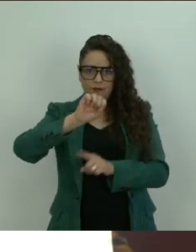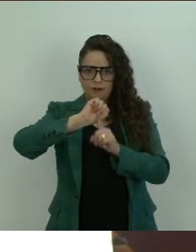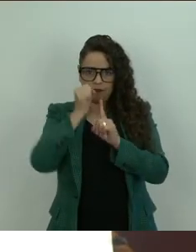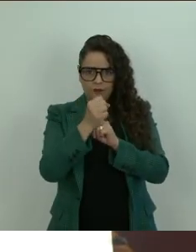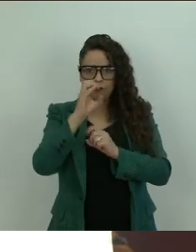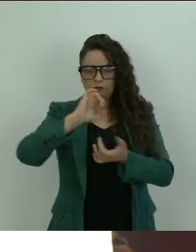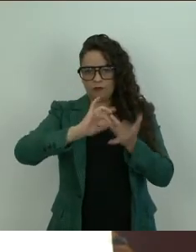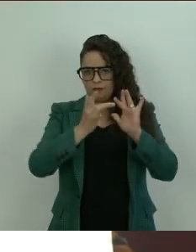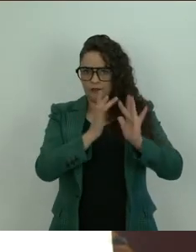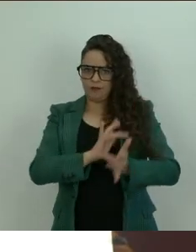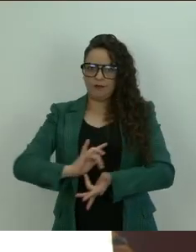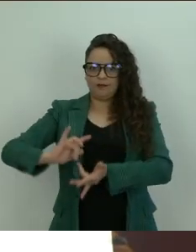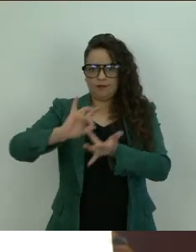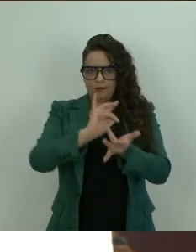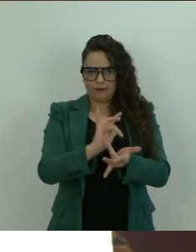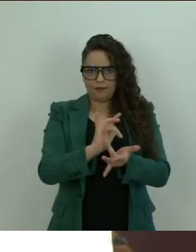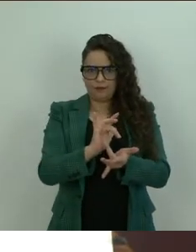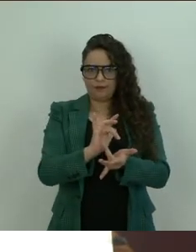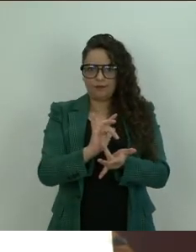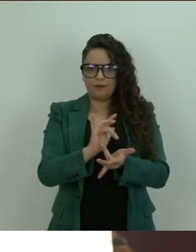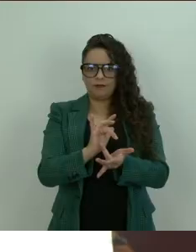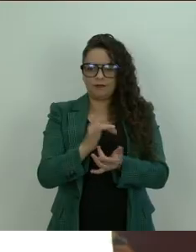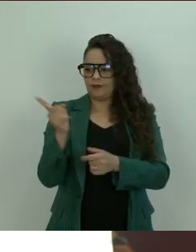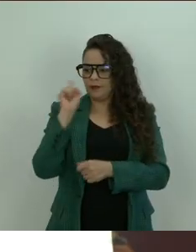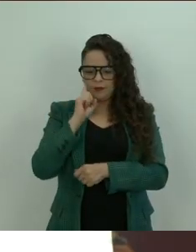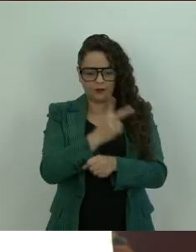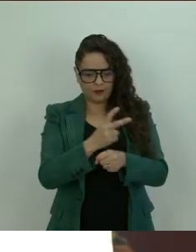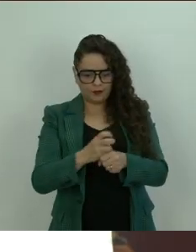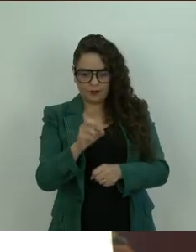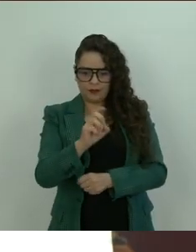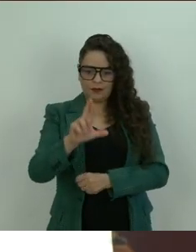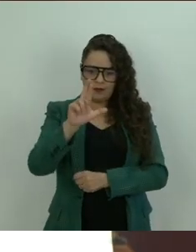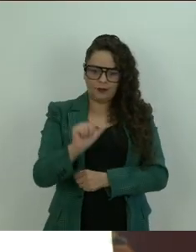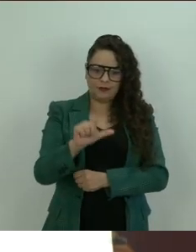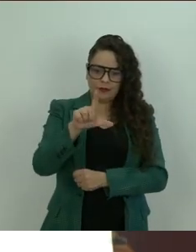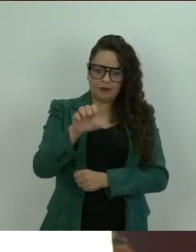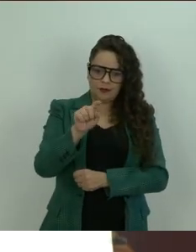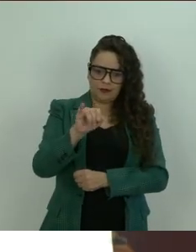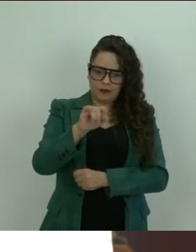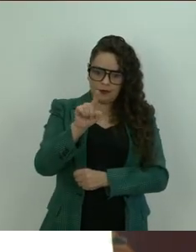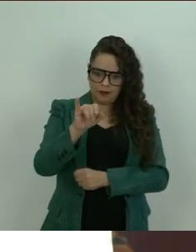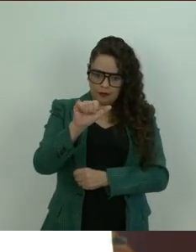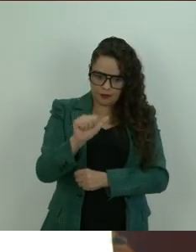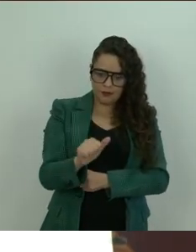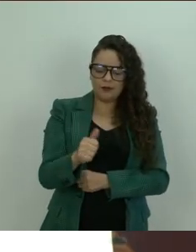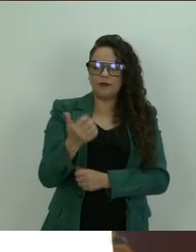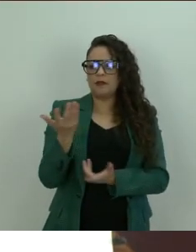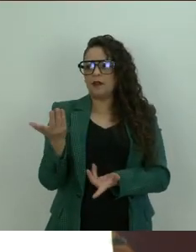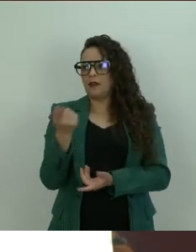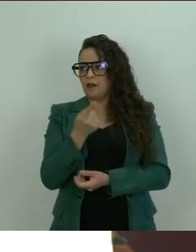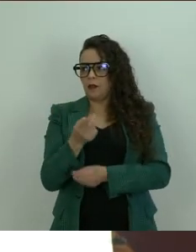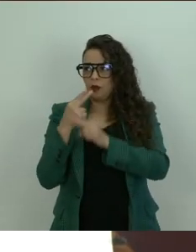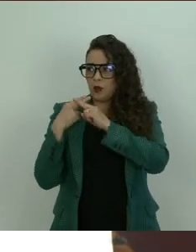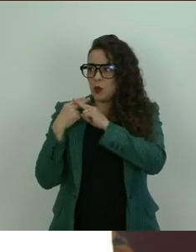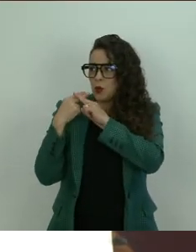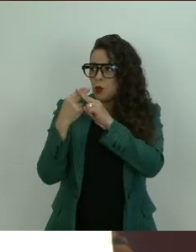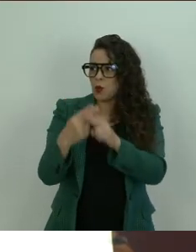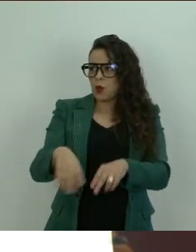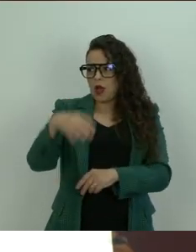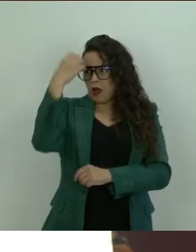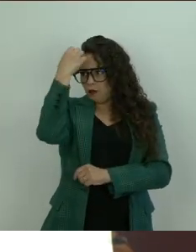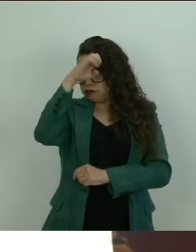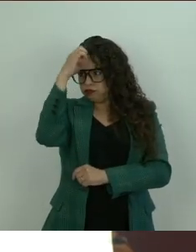del Pleno de este tribunal y a nuestra destacada invitada, la doctora Leticia Bonifaz Alfonso, quien además de tener una larga trayectoria